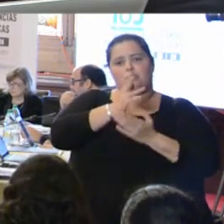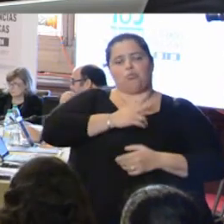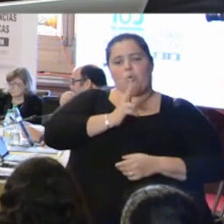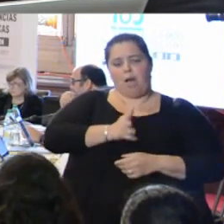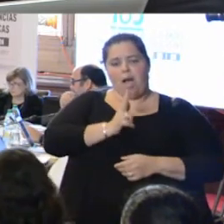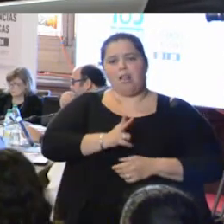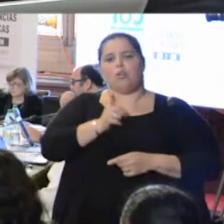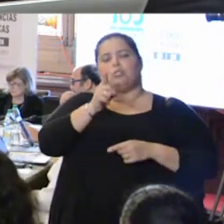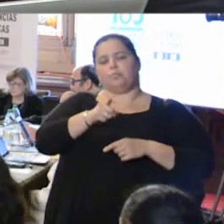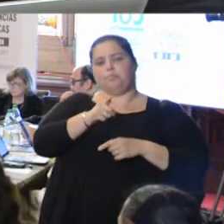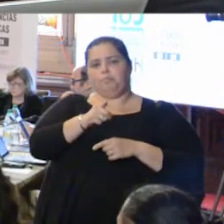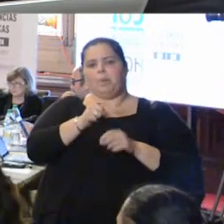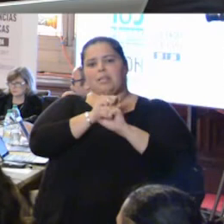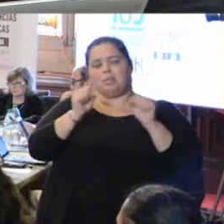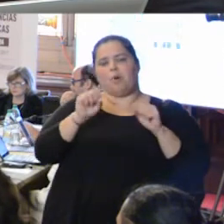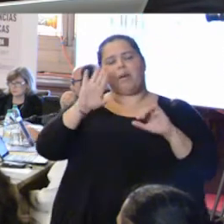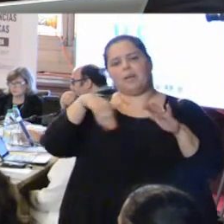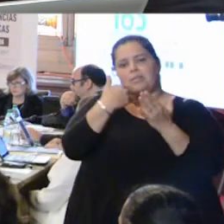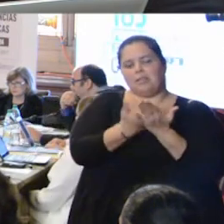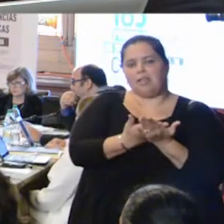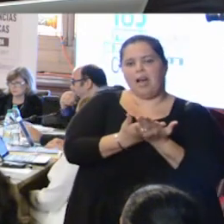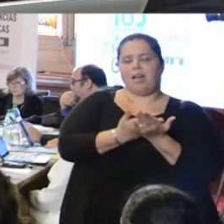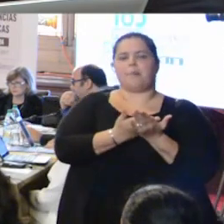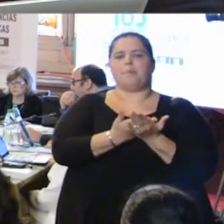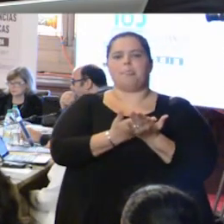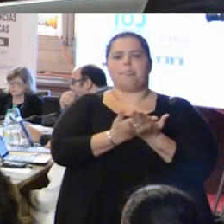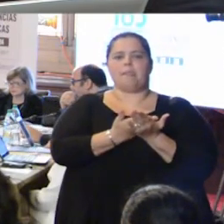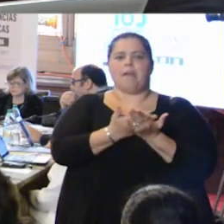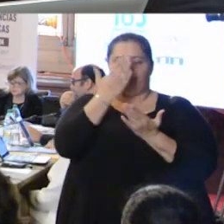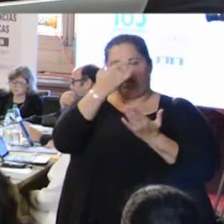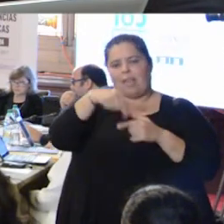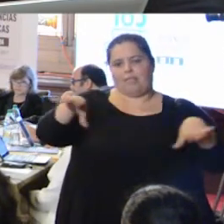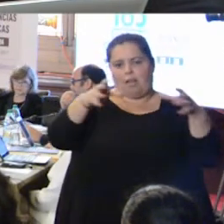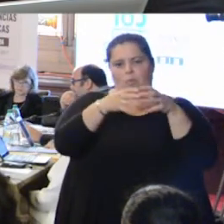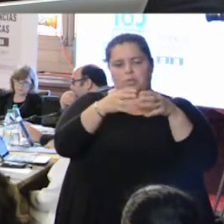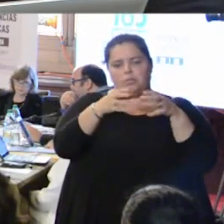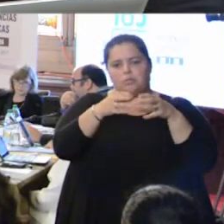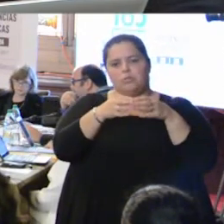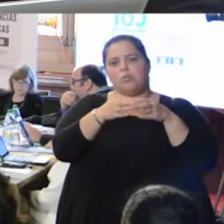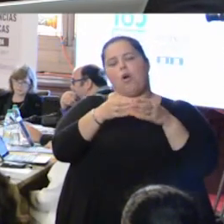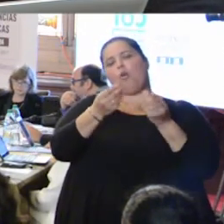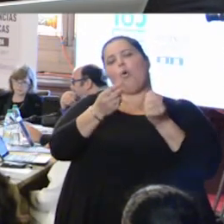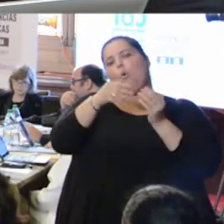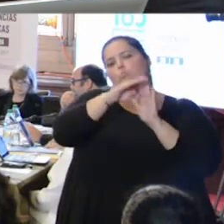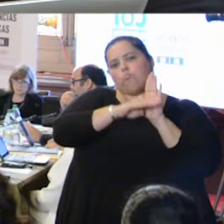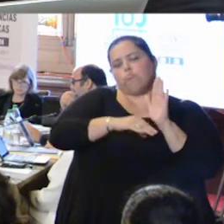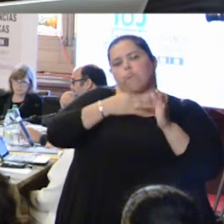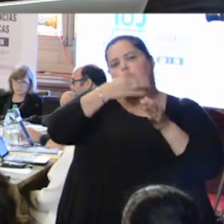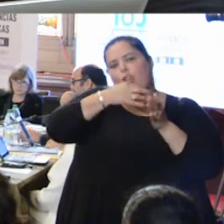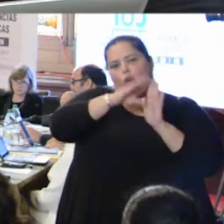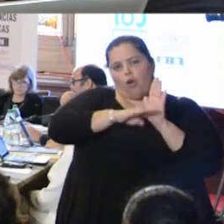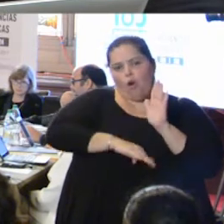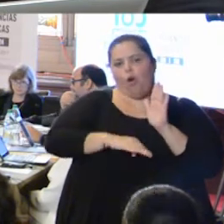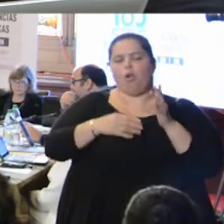pueda presentar pues ante esta noble comisión pues el protocolo de acción urgente para la protección